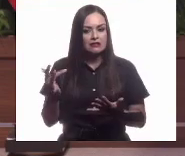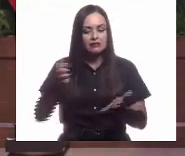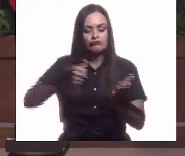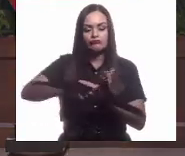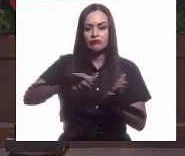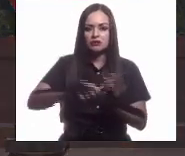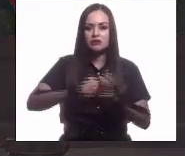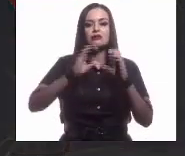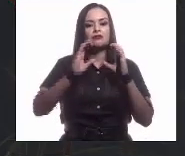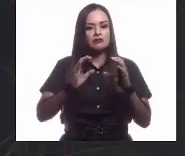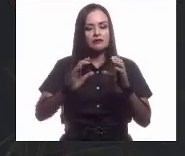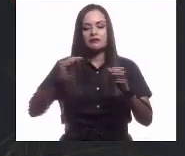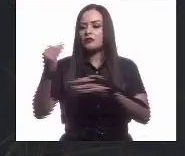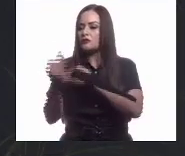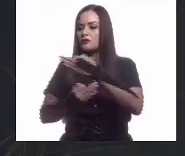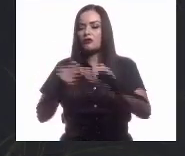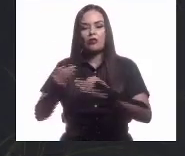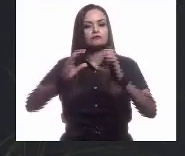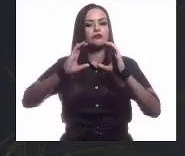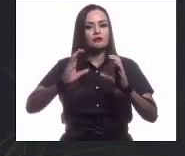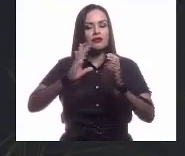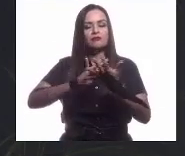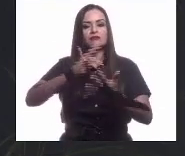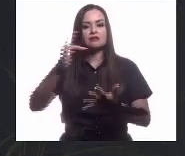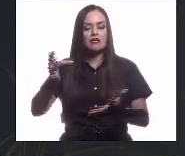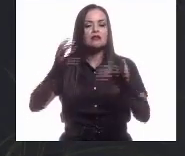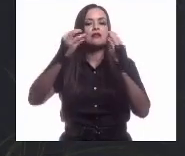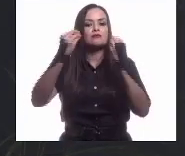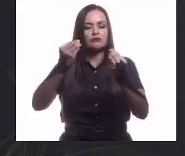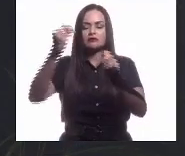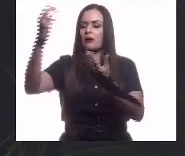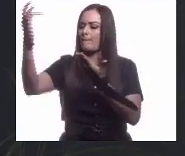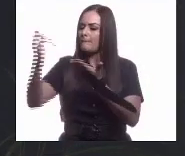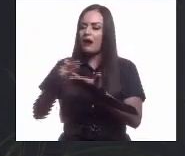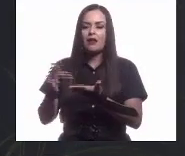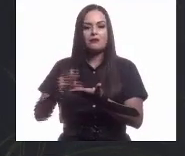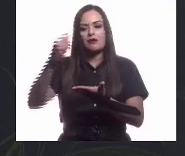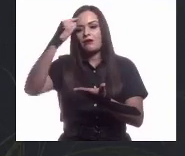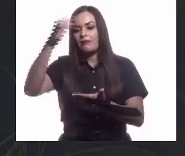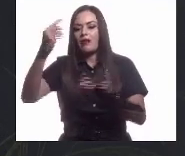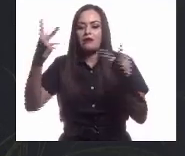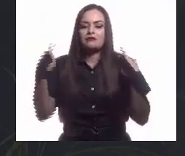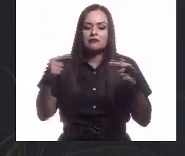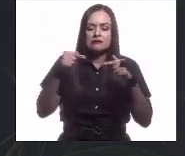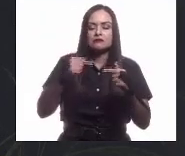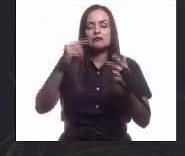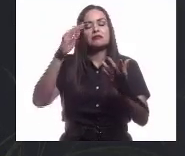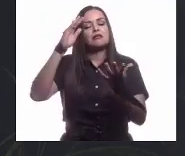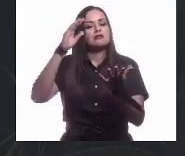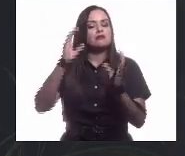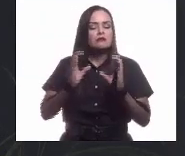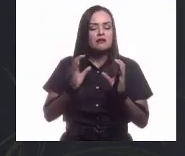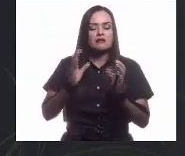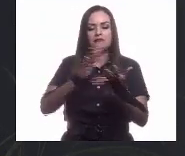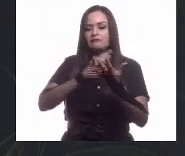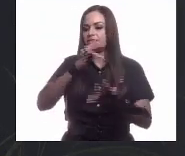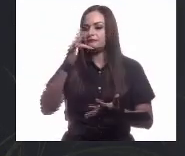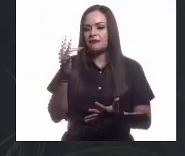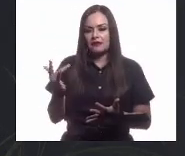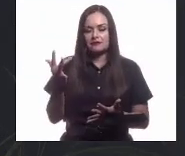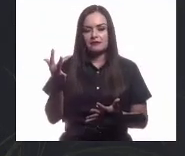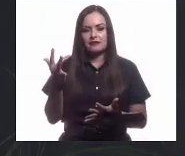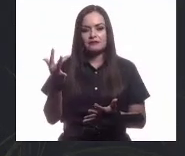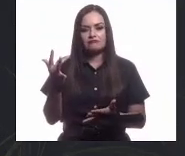civil la hacemos todos. Muchas gracias por su apoyo para salvaguardar la integridad de las y de los